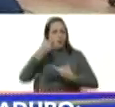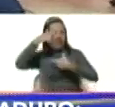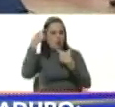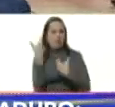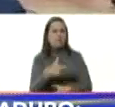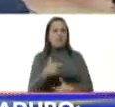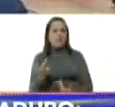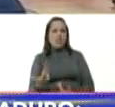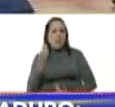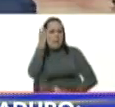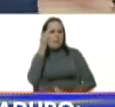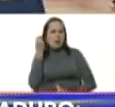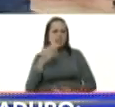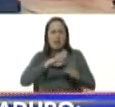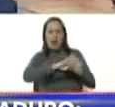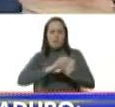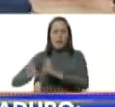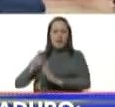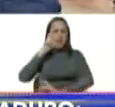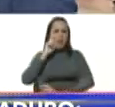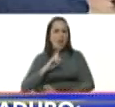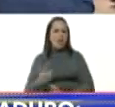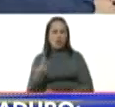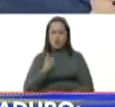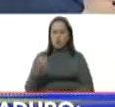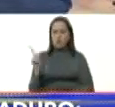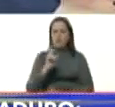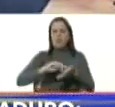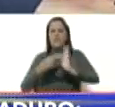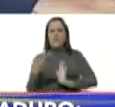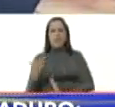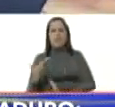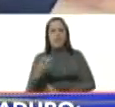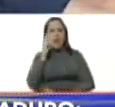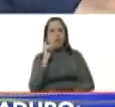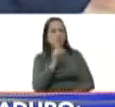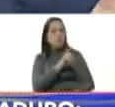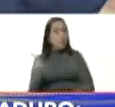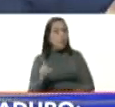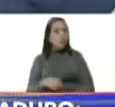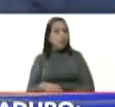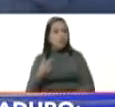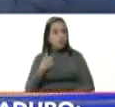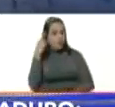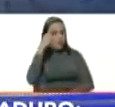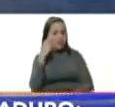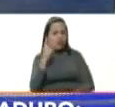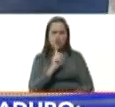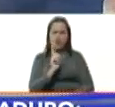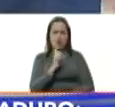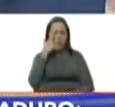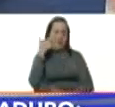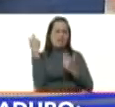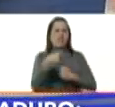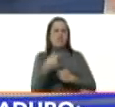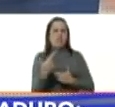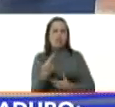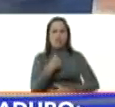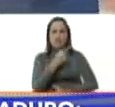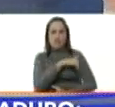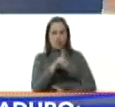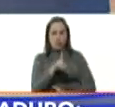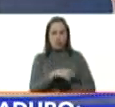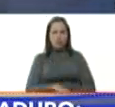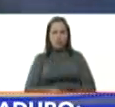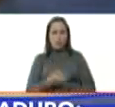machistas, creen que el parto no tiene que ver con ellos. Es una autocrítica como hombre. Yo no soy machista, ¿verdad, Silvia?